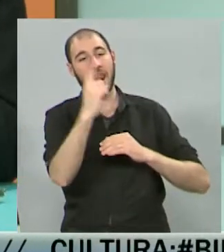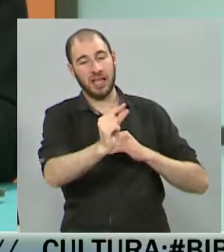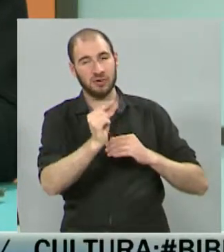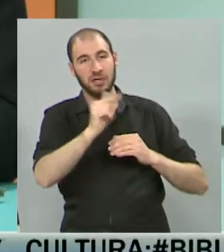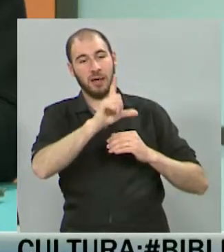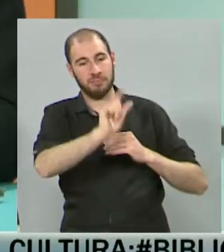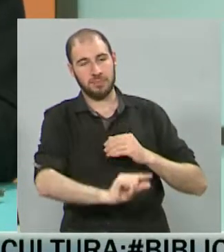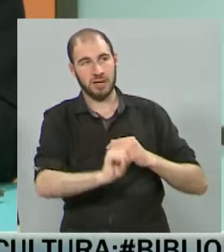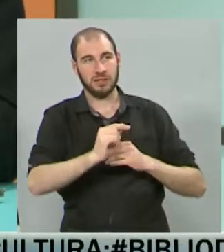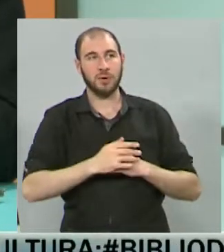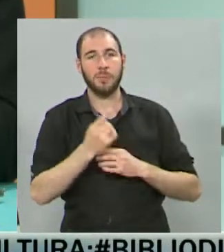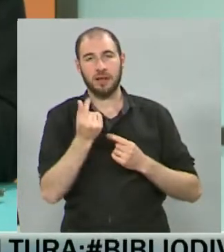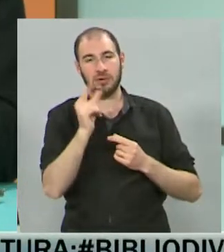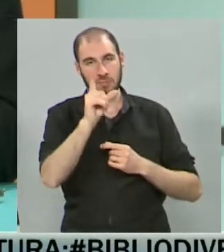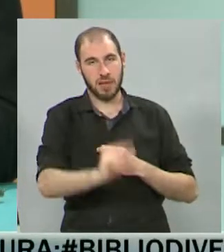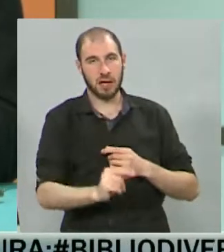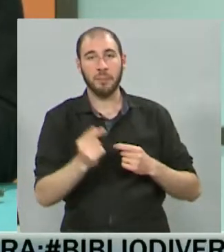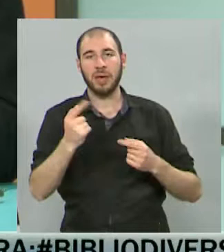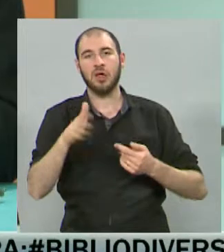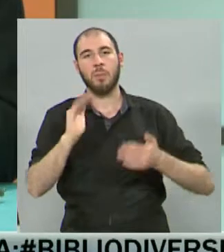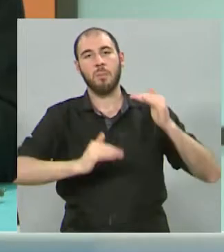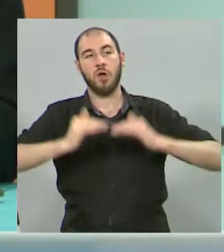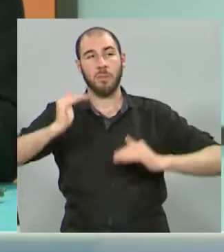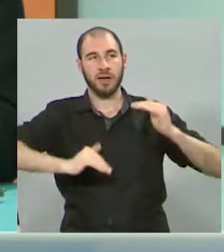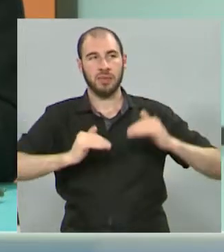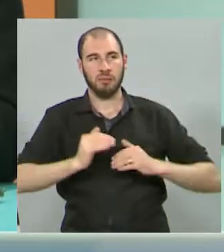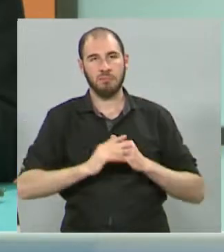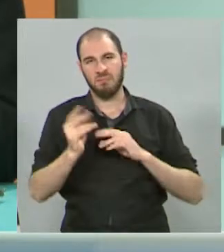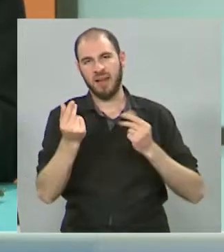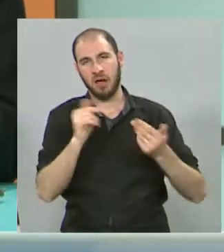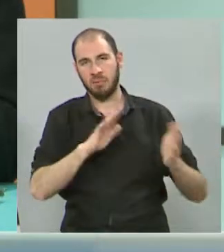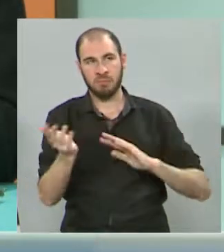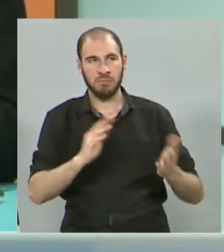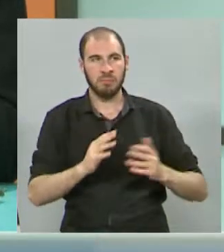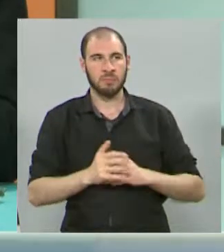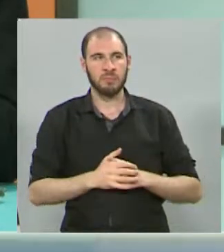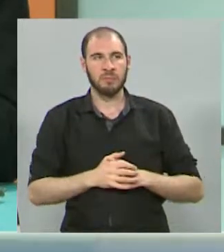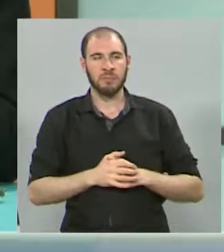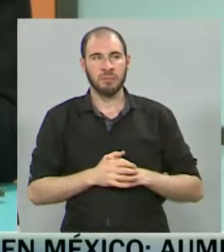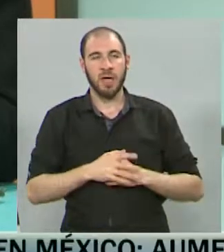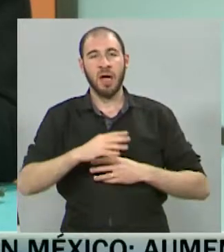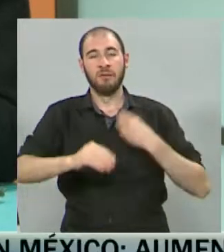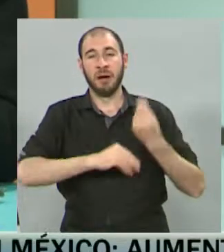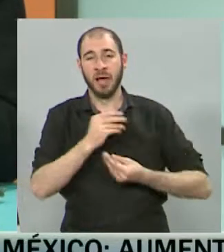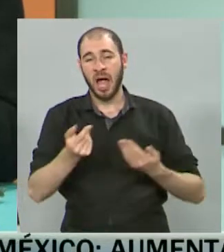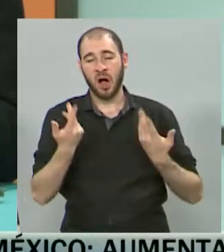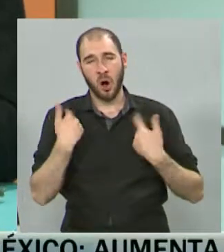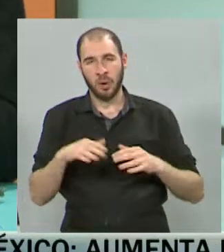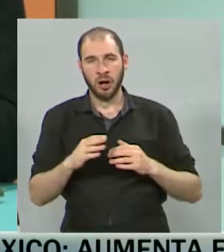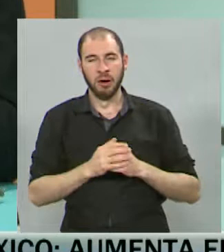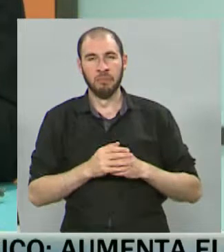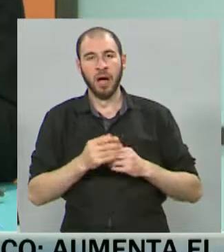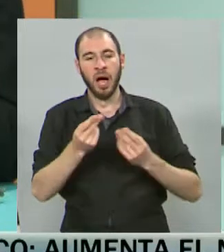es un poco más bajo el precio. Pero en promedio estamos hablando de esos valores, con lo cual una familia tipo que tiene